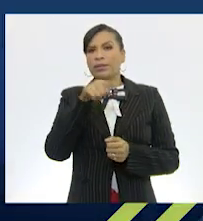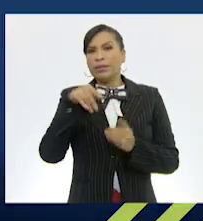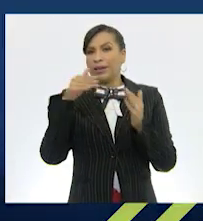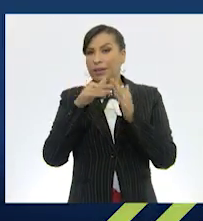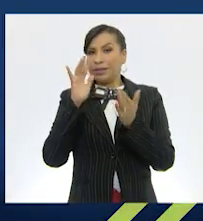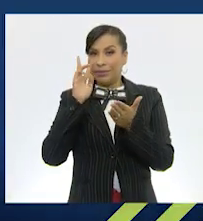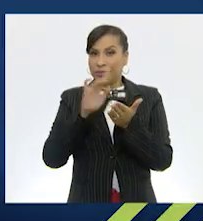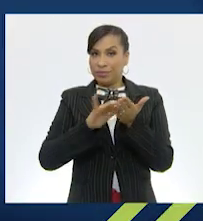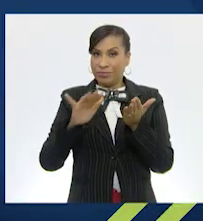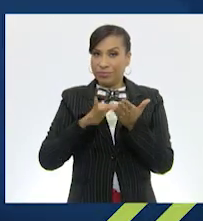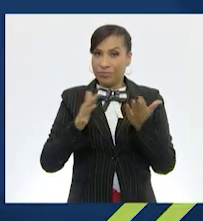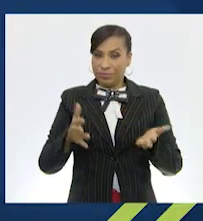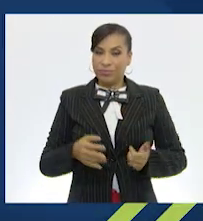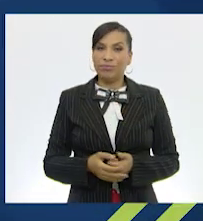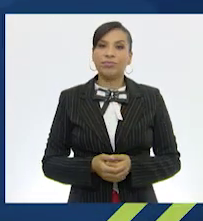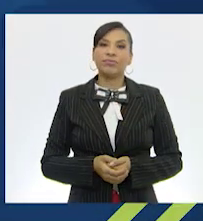casa?